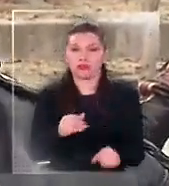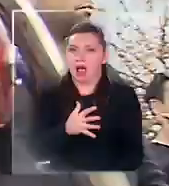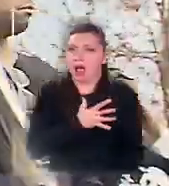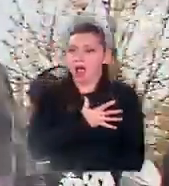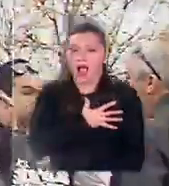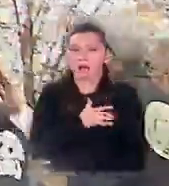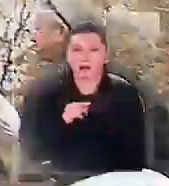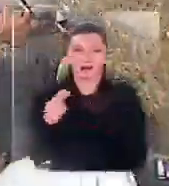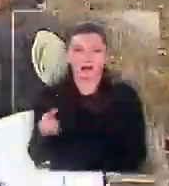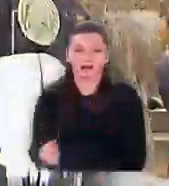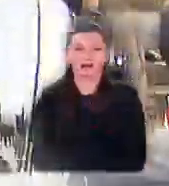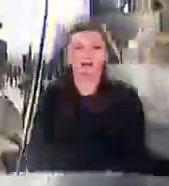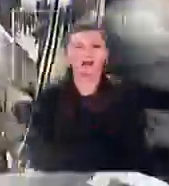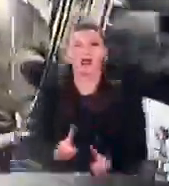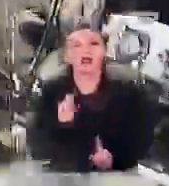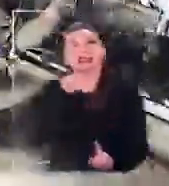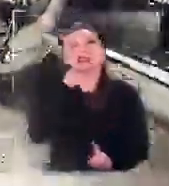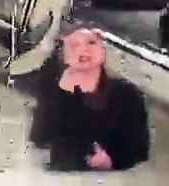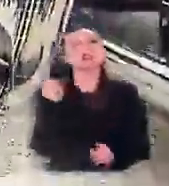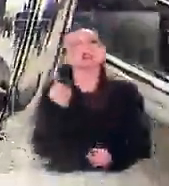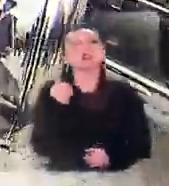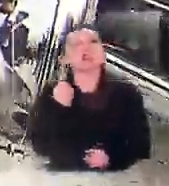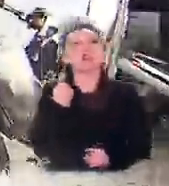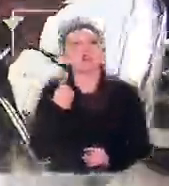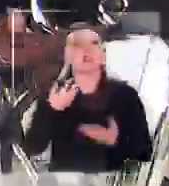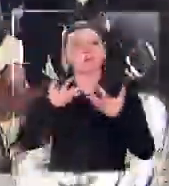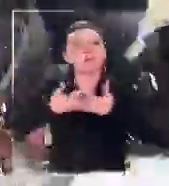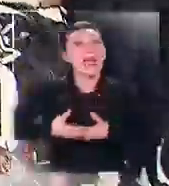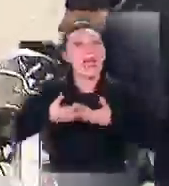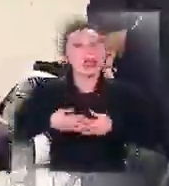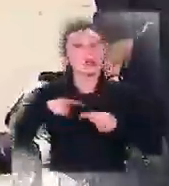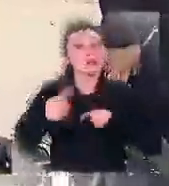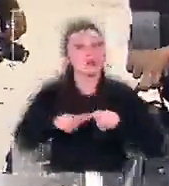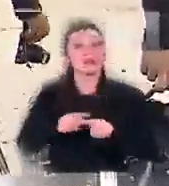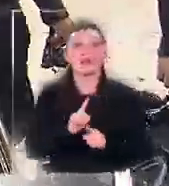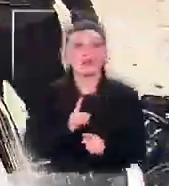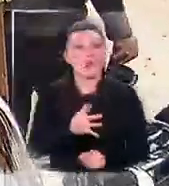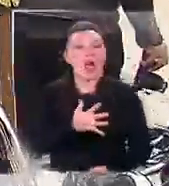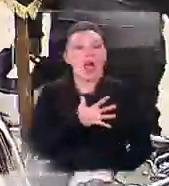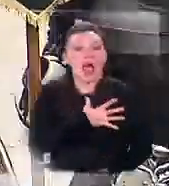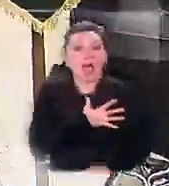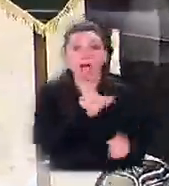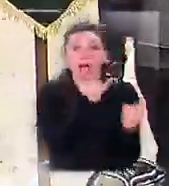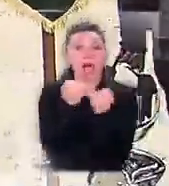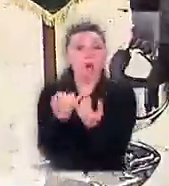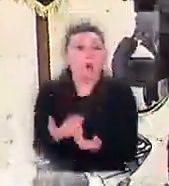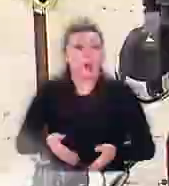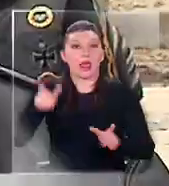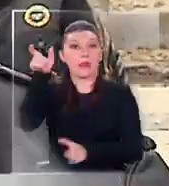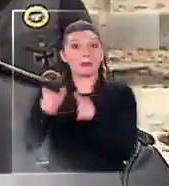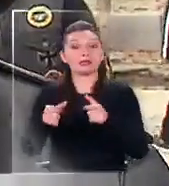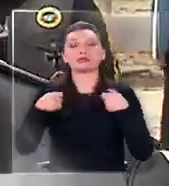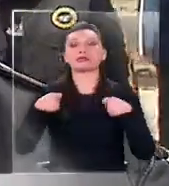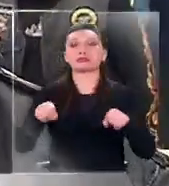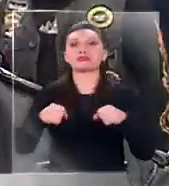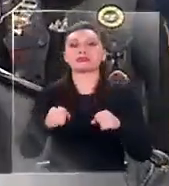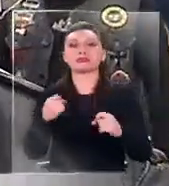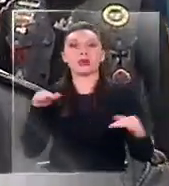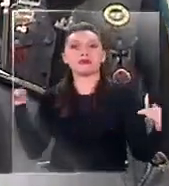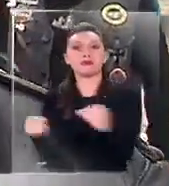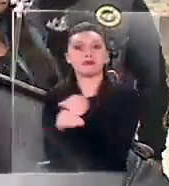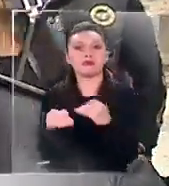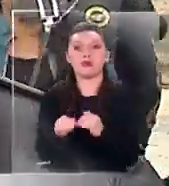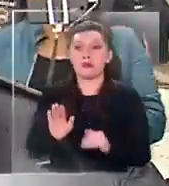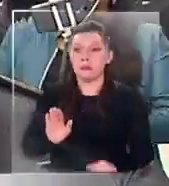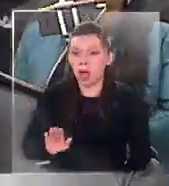lo que hacía. No es que era solamente un mecánico de motos, esto era su pasión. Los amigos eran cualquier persona en carretera, cualquier motorista que tuviera en